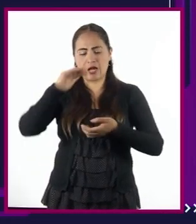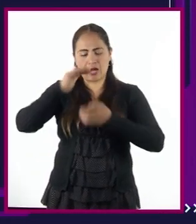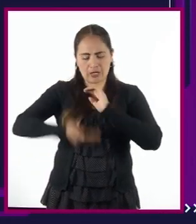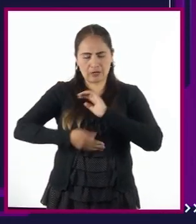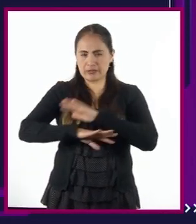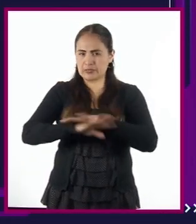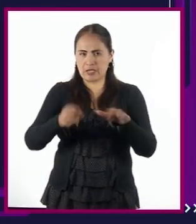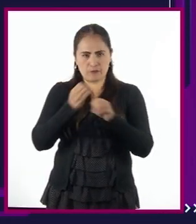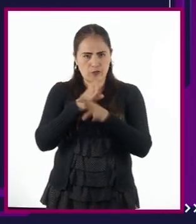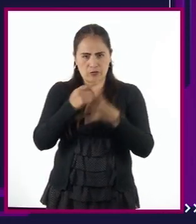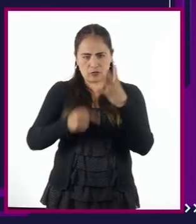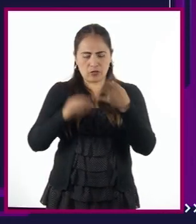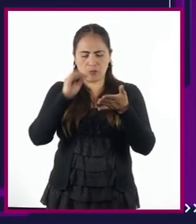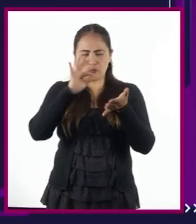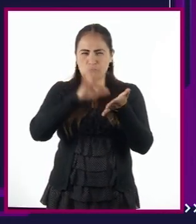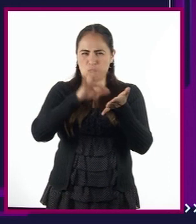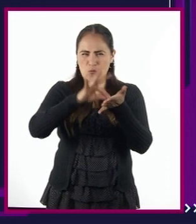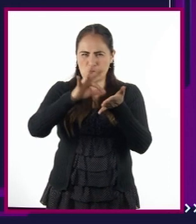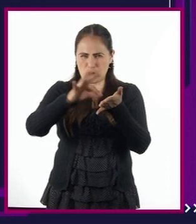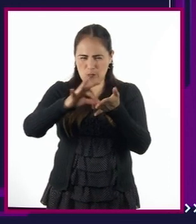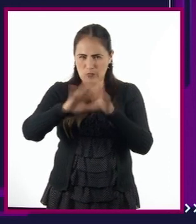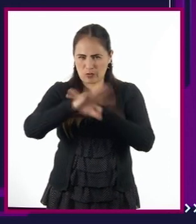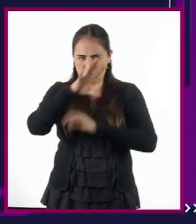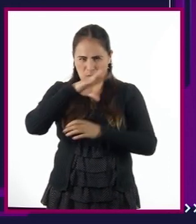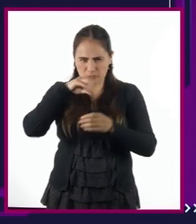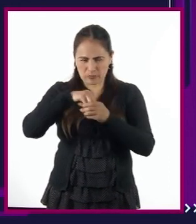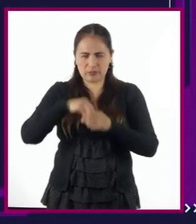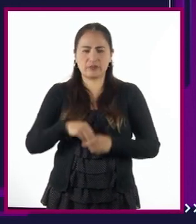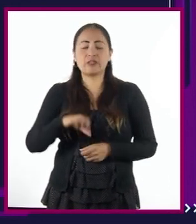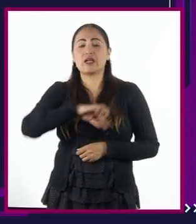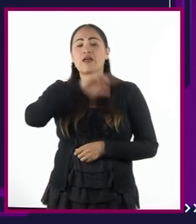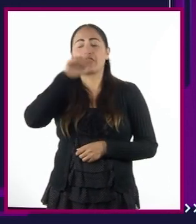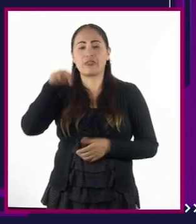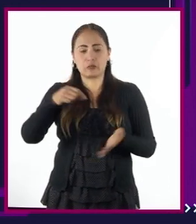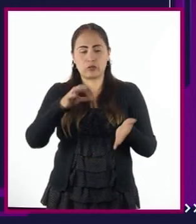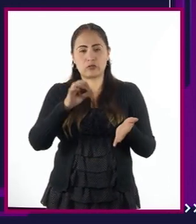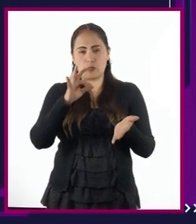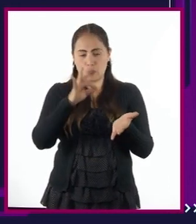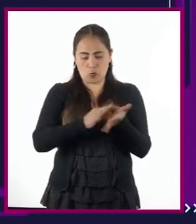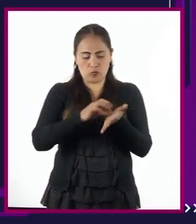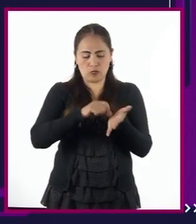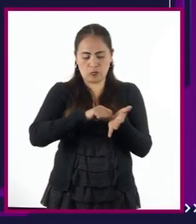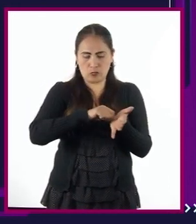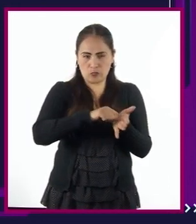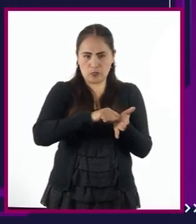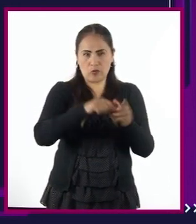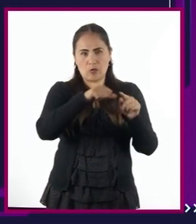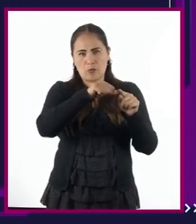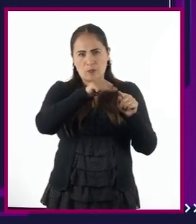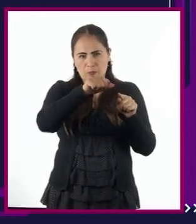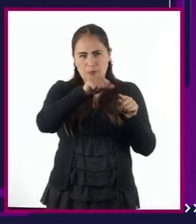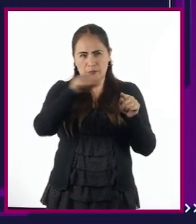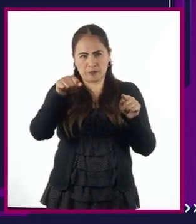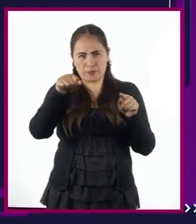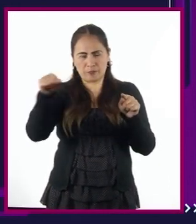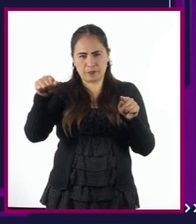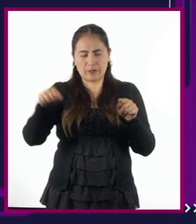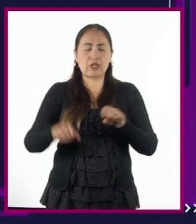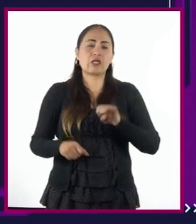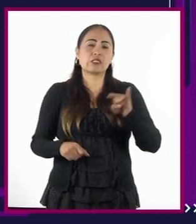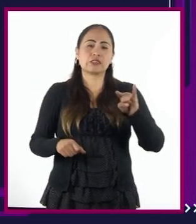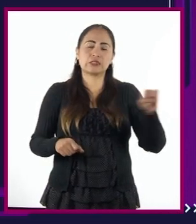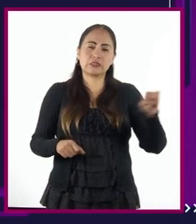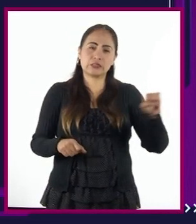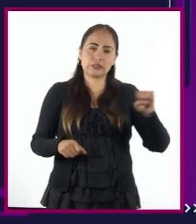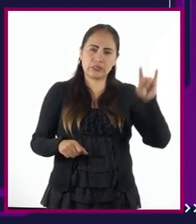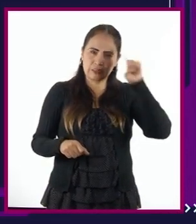los datos. Posteriormente, se unen las marcas con segmentos de rectas de izquierda